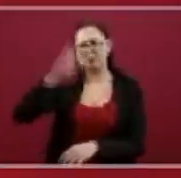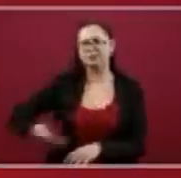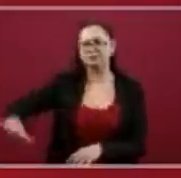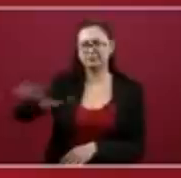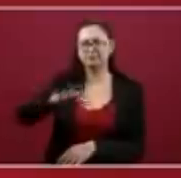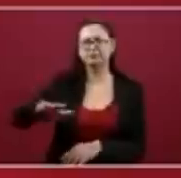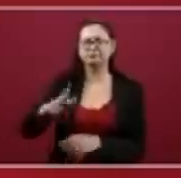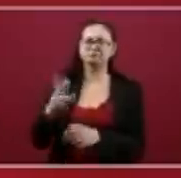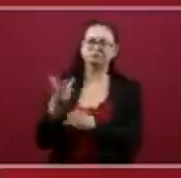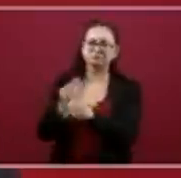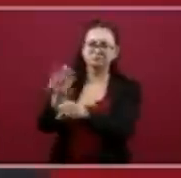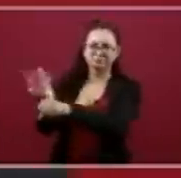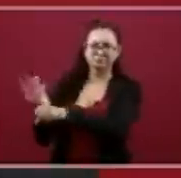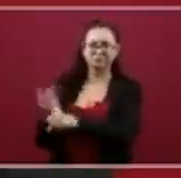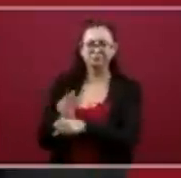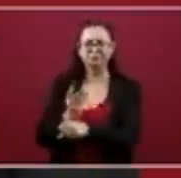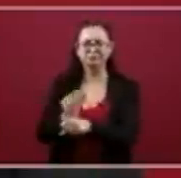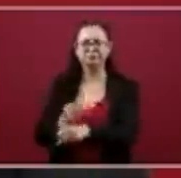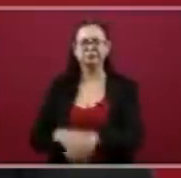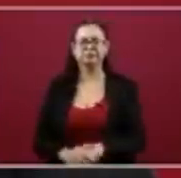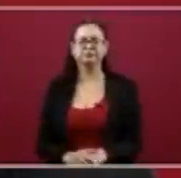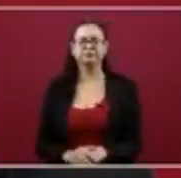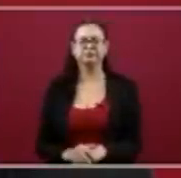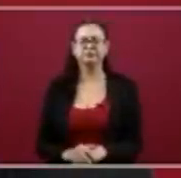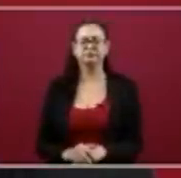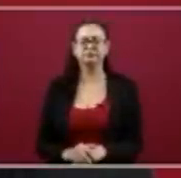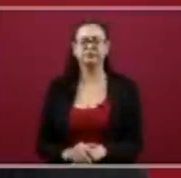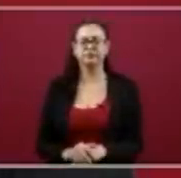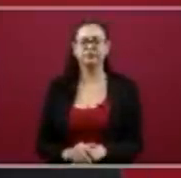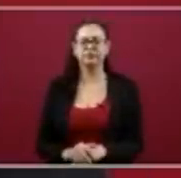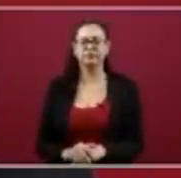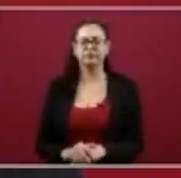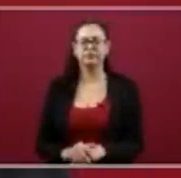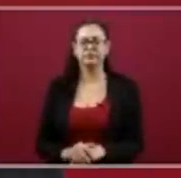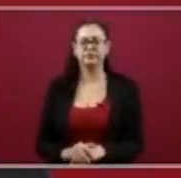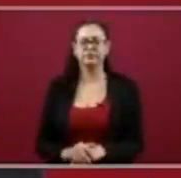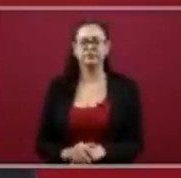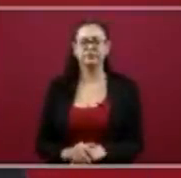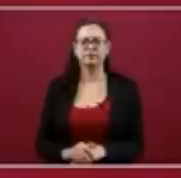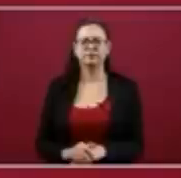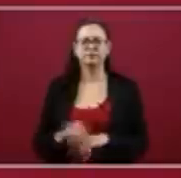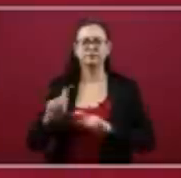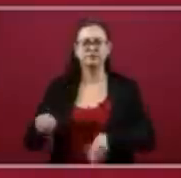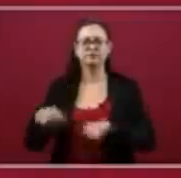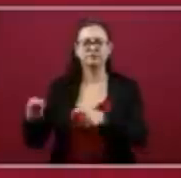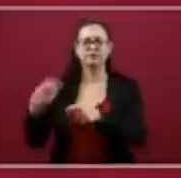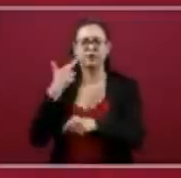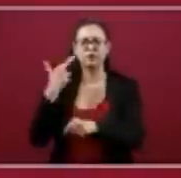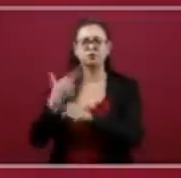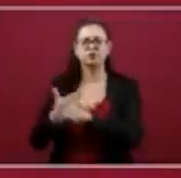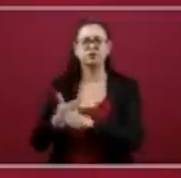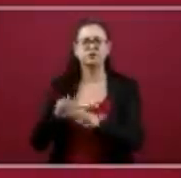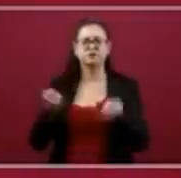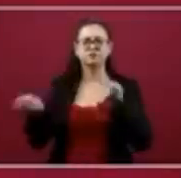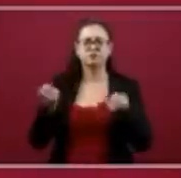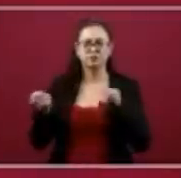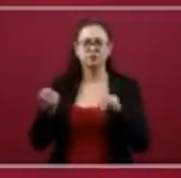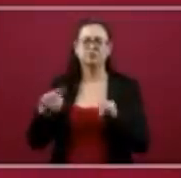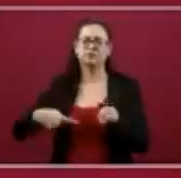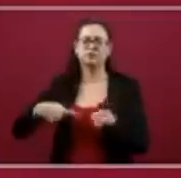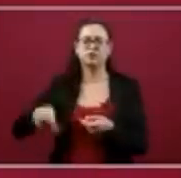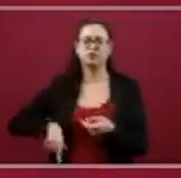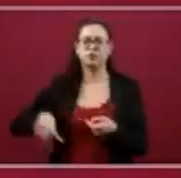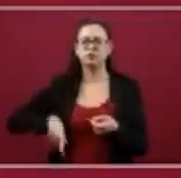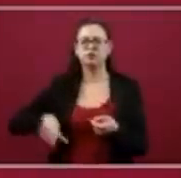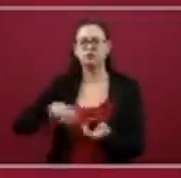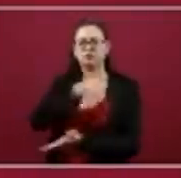y va a quedar a cargo de la Ciudad de México,